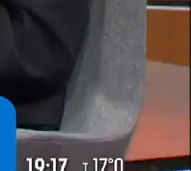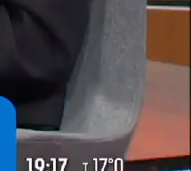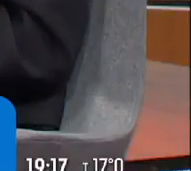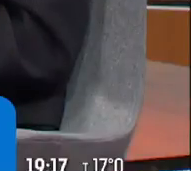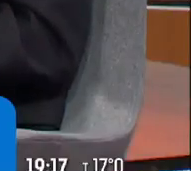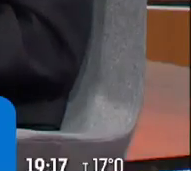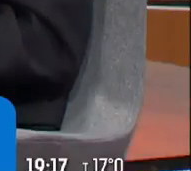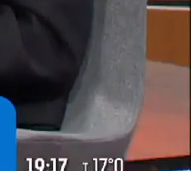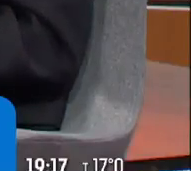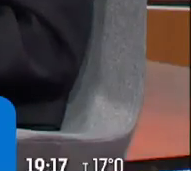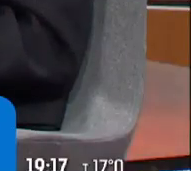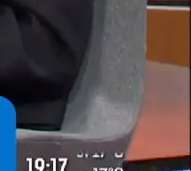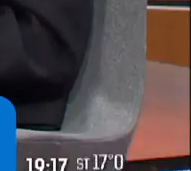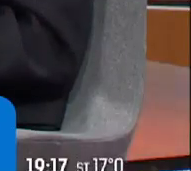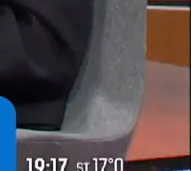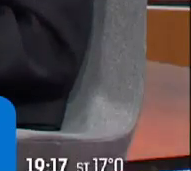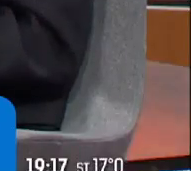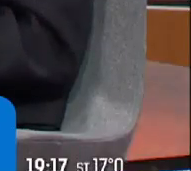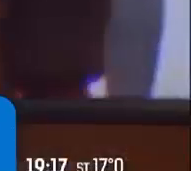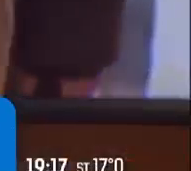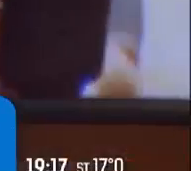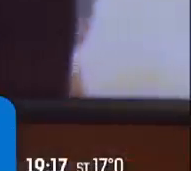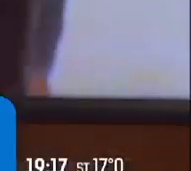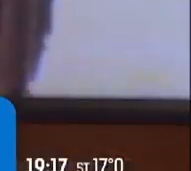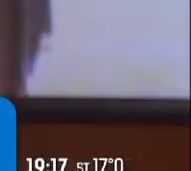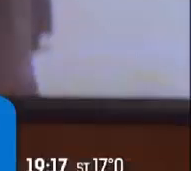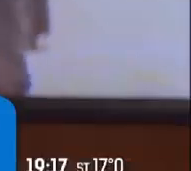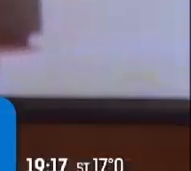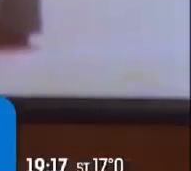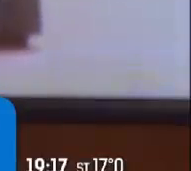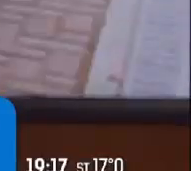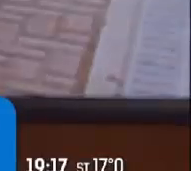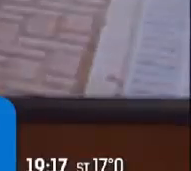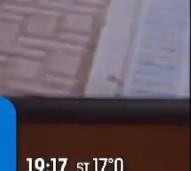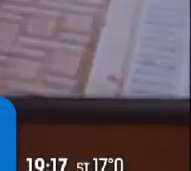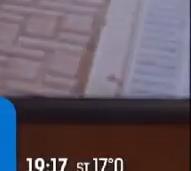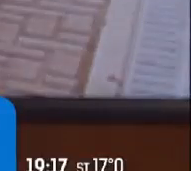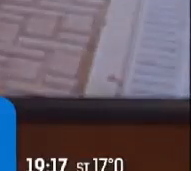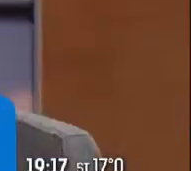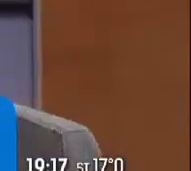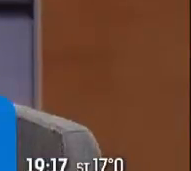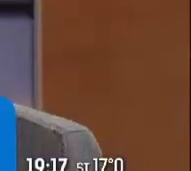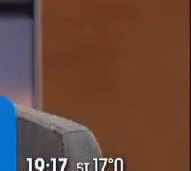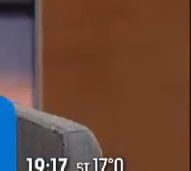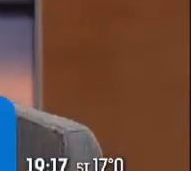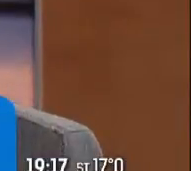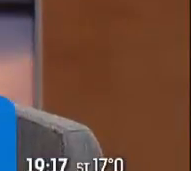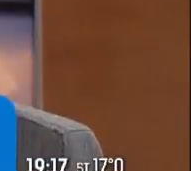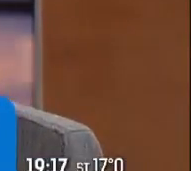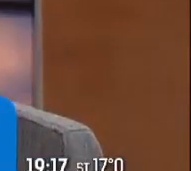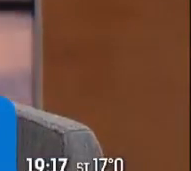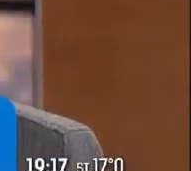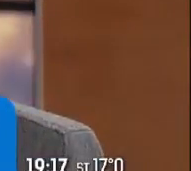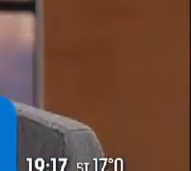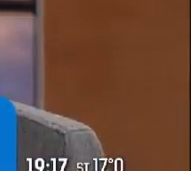en la peor parte digamos de lo que queda de esto tal como lo decís vos pero crees que a partir ya de enero se va a poder ver ese cambio